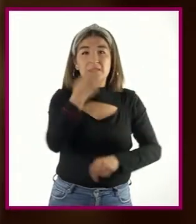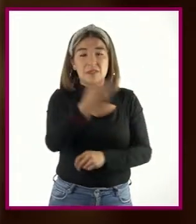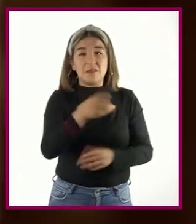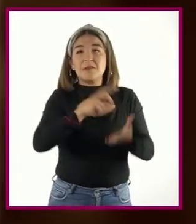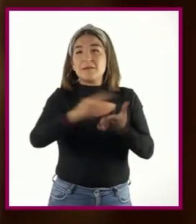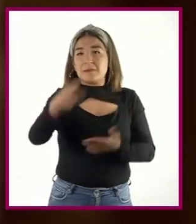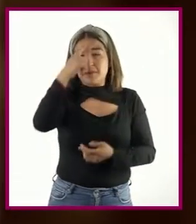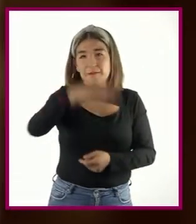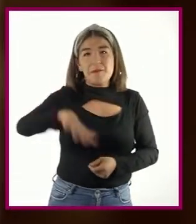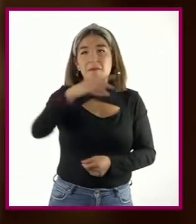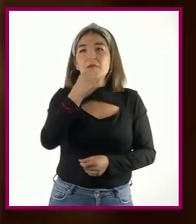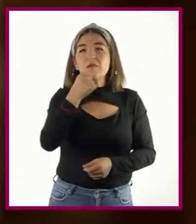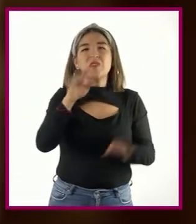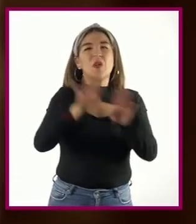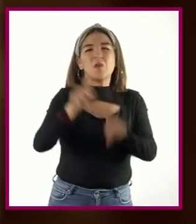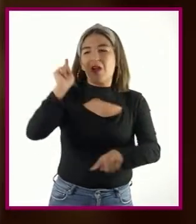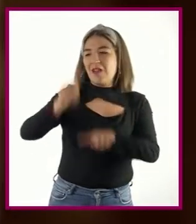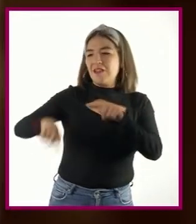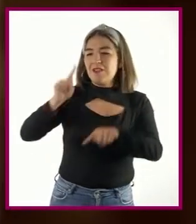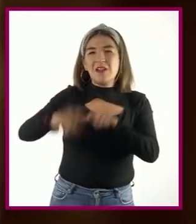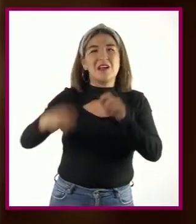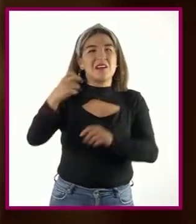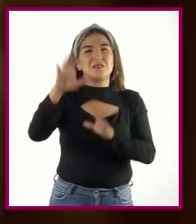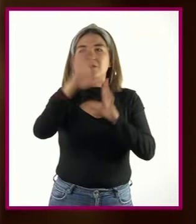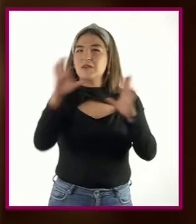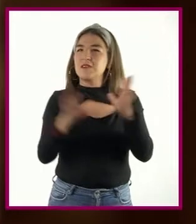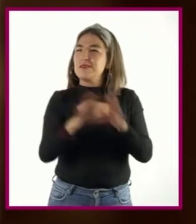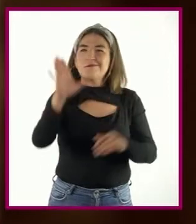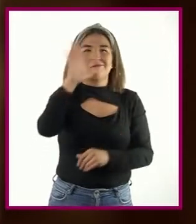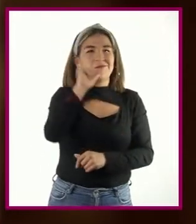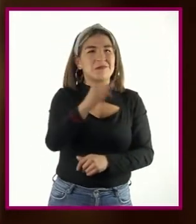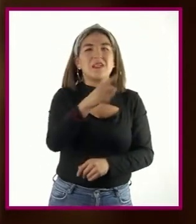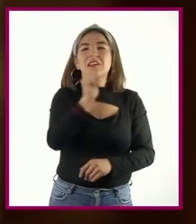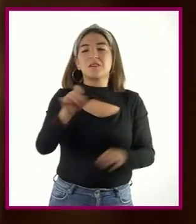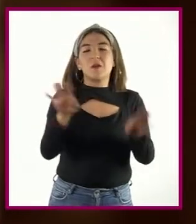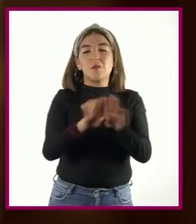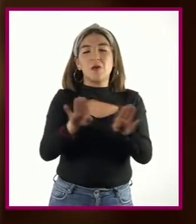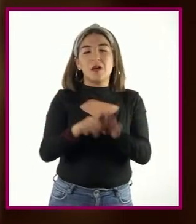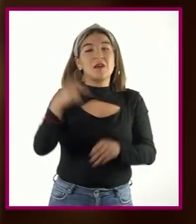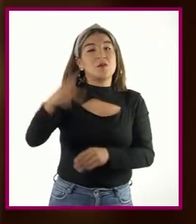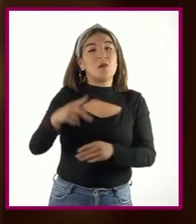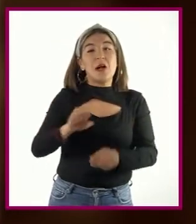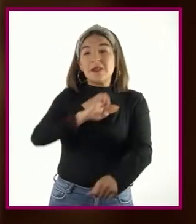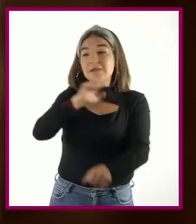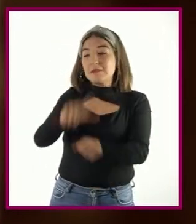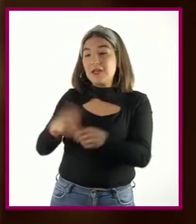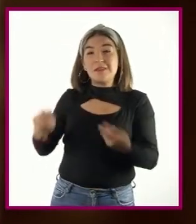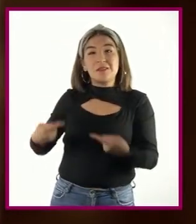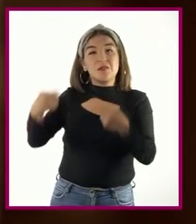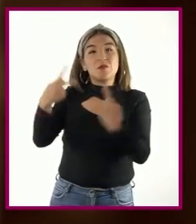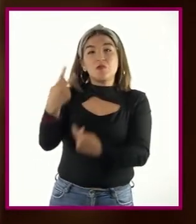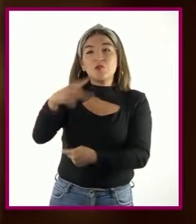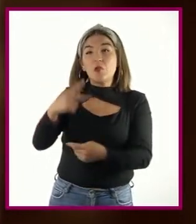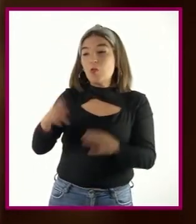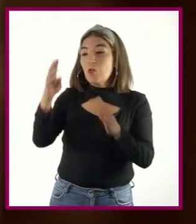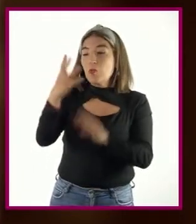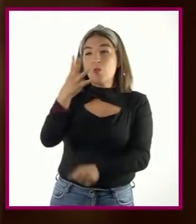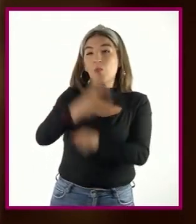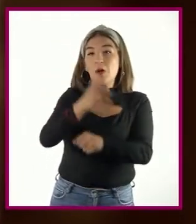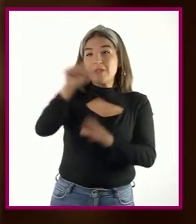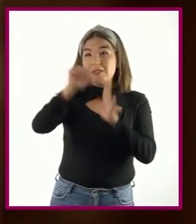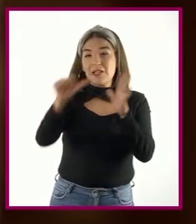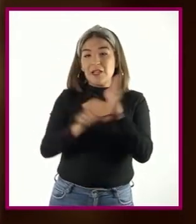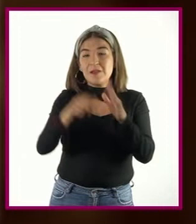no los podemos limitar en la Constitución o decir son específicamente los que están en el 4